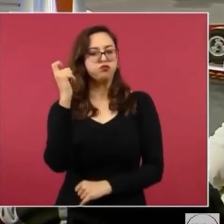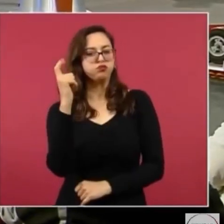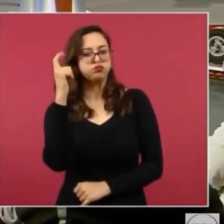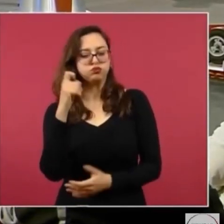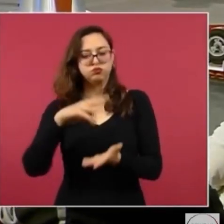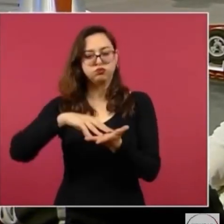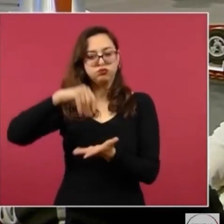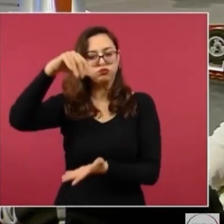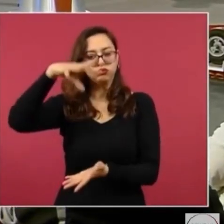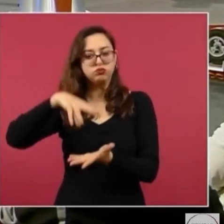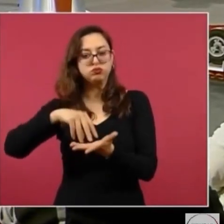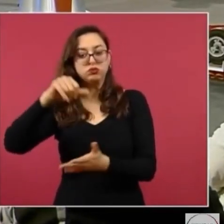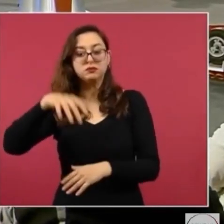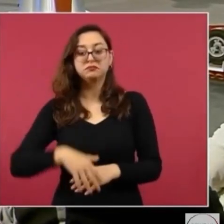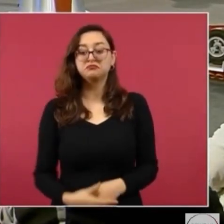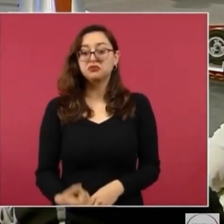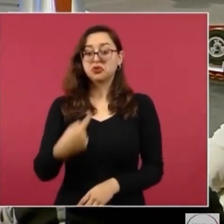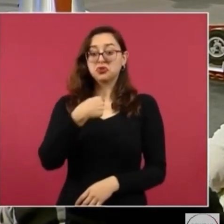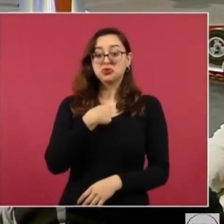Yo me quedé callado.